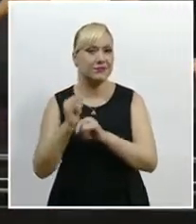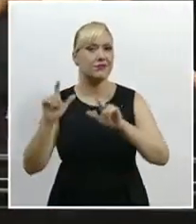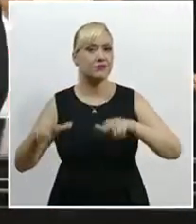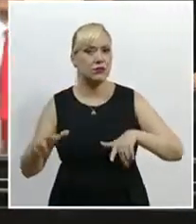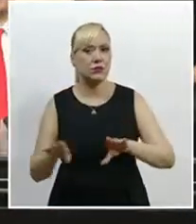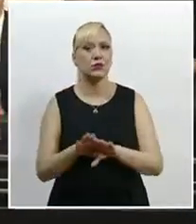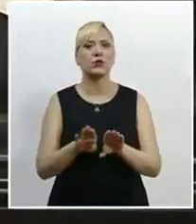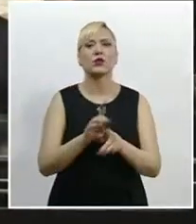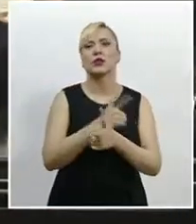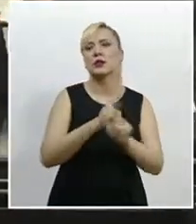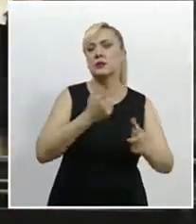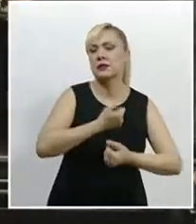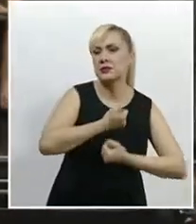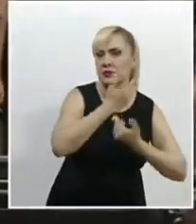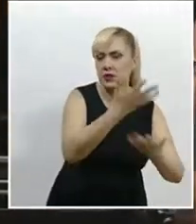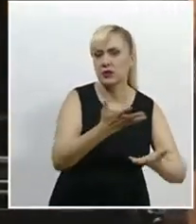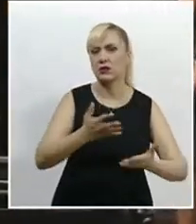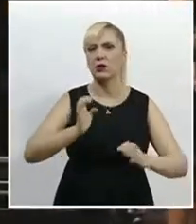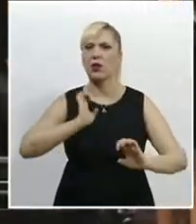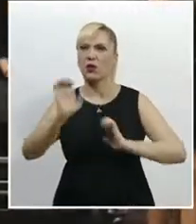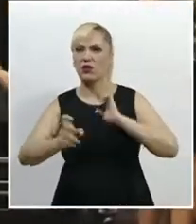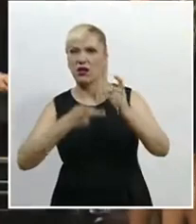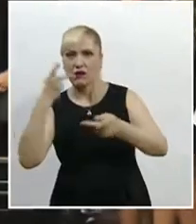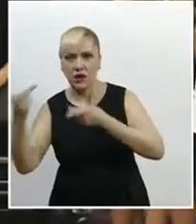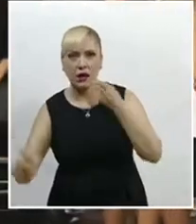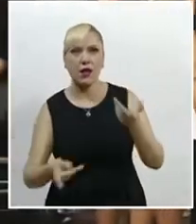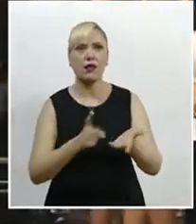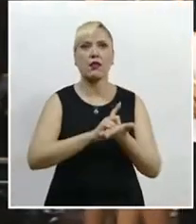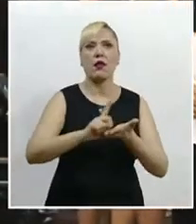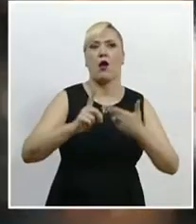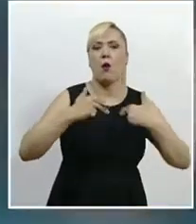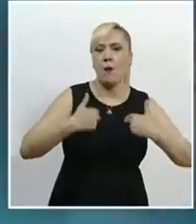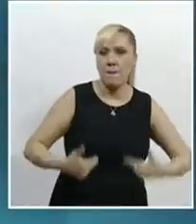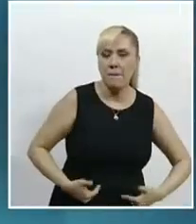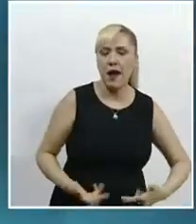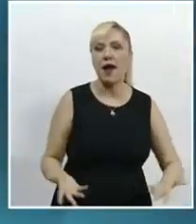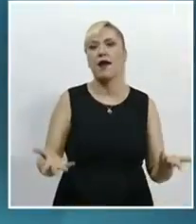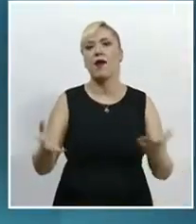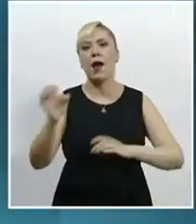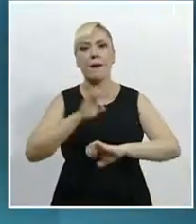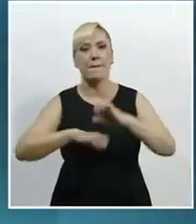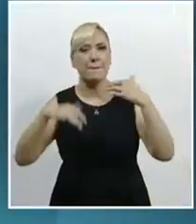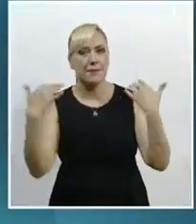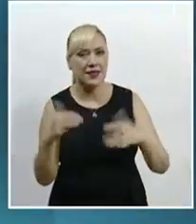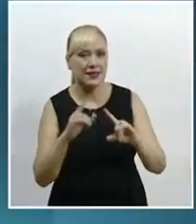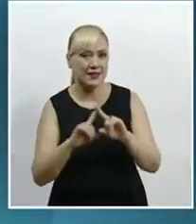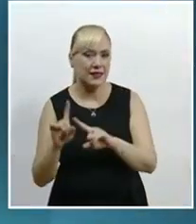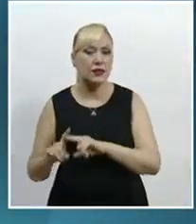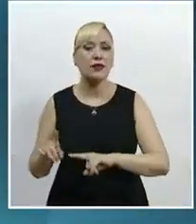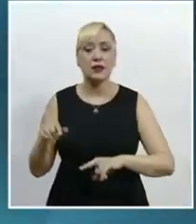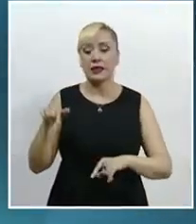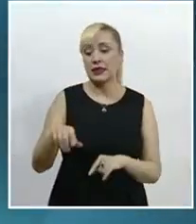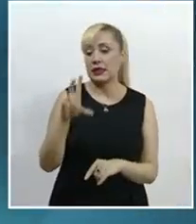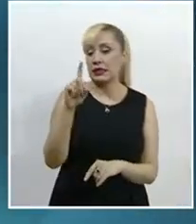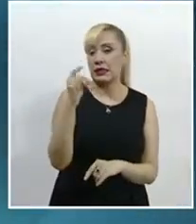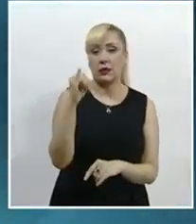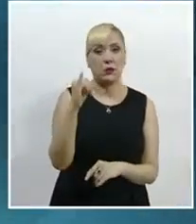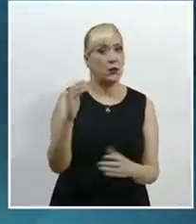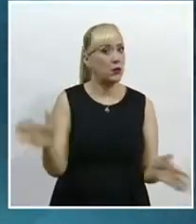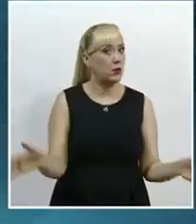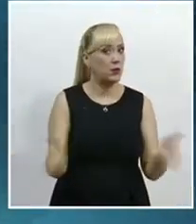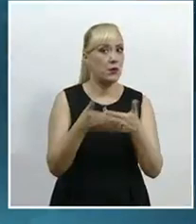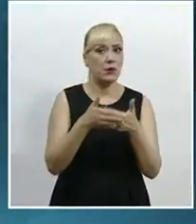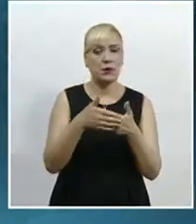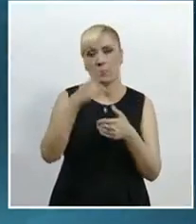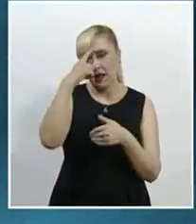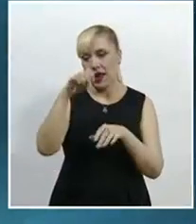odio, protesta social, empresas y derechos humanos. Este 30 de junio cierran las inscripciones para los equipos que se presentarán ante